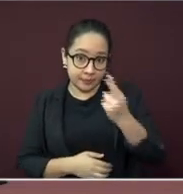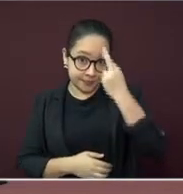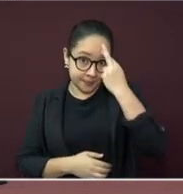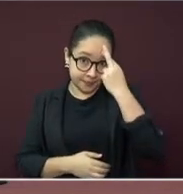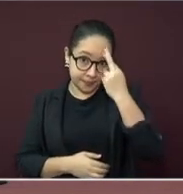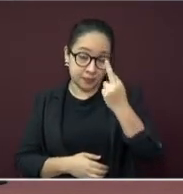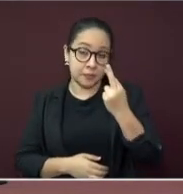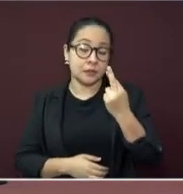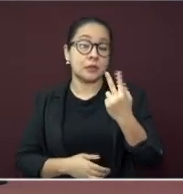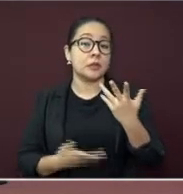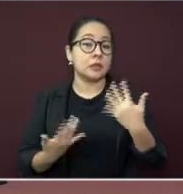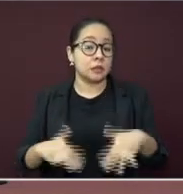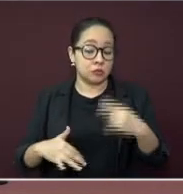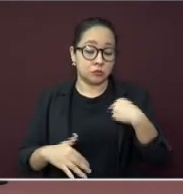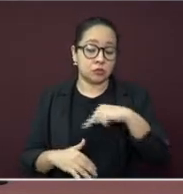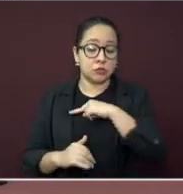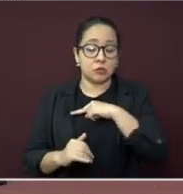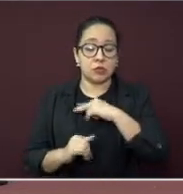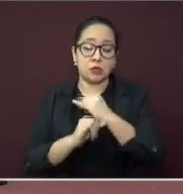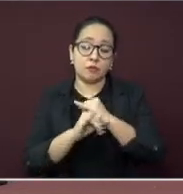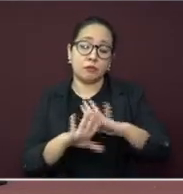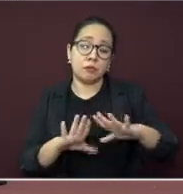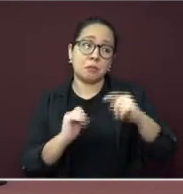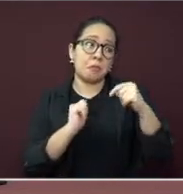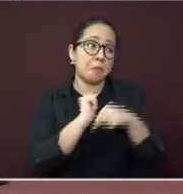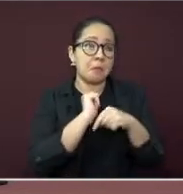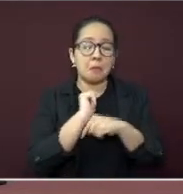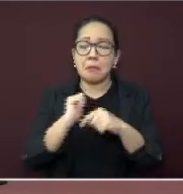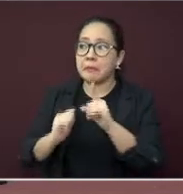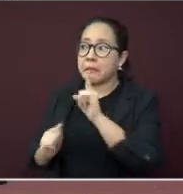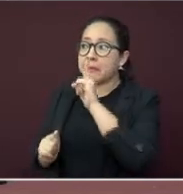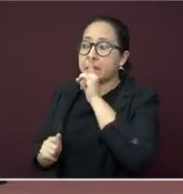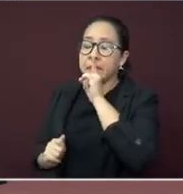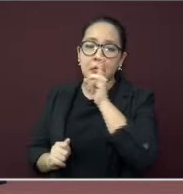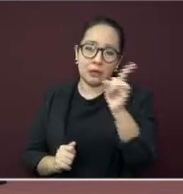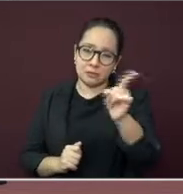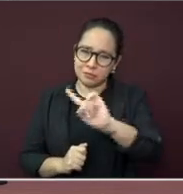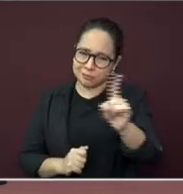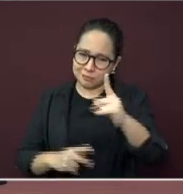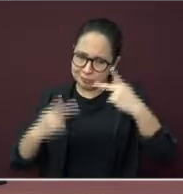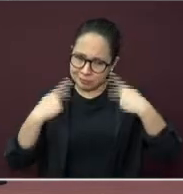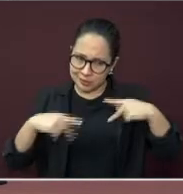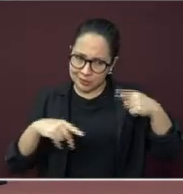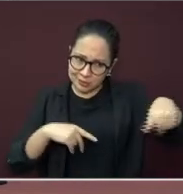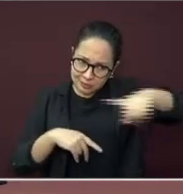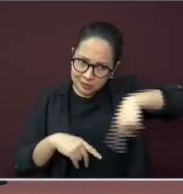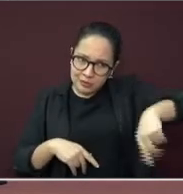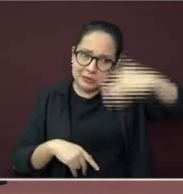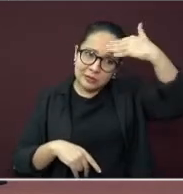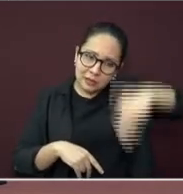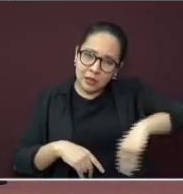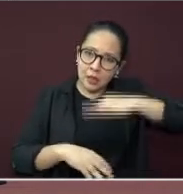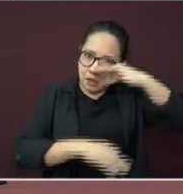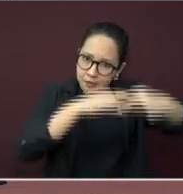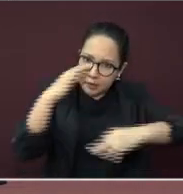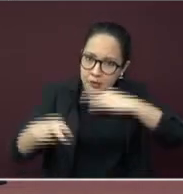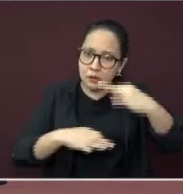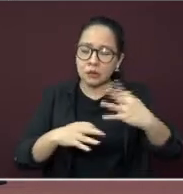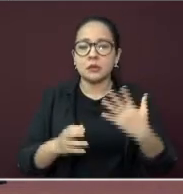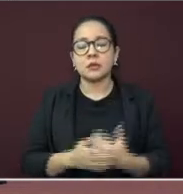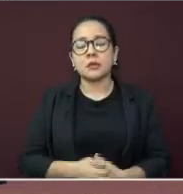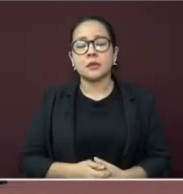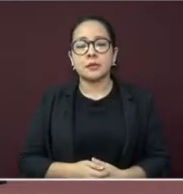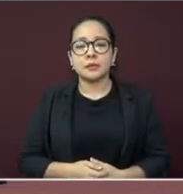no ocultamos absolutamente nada y menos a nuestro pueblo por ello también quiero asegurarles